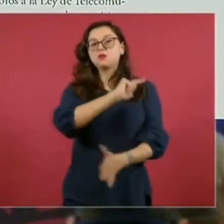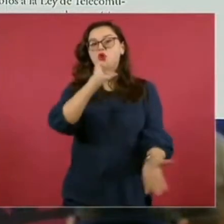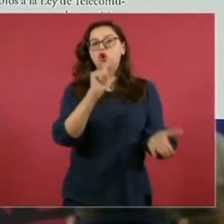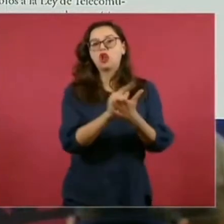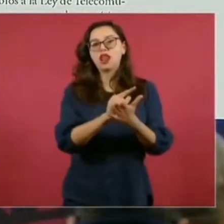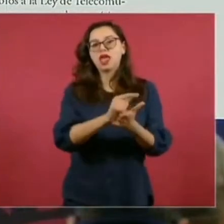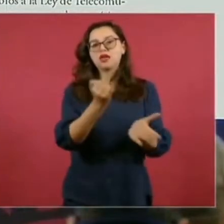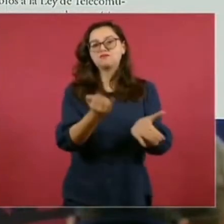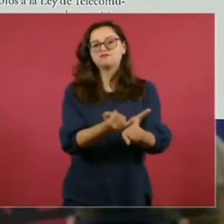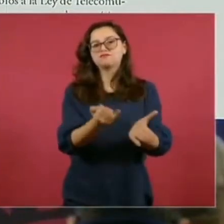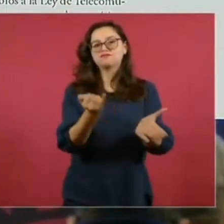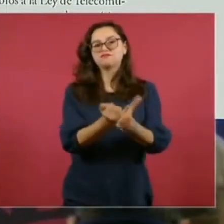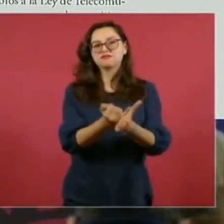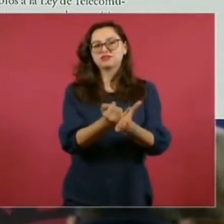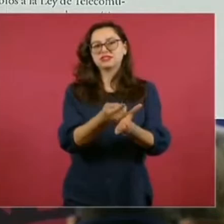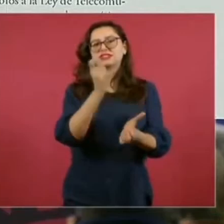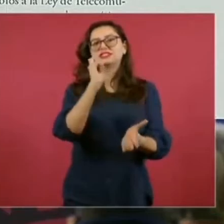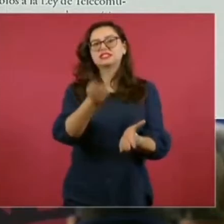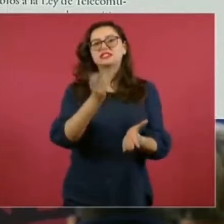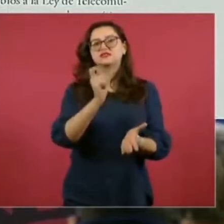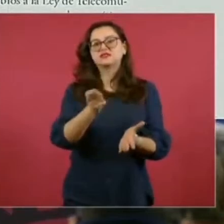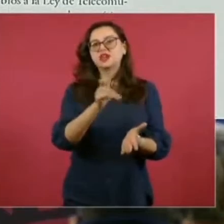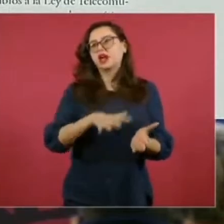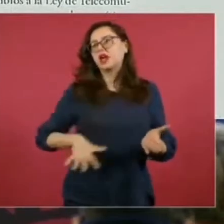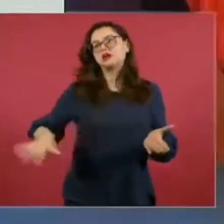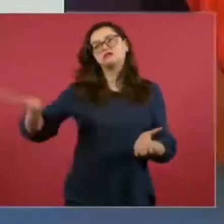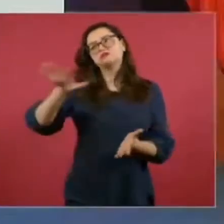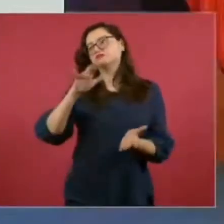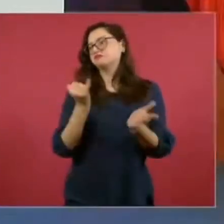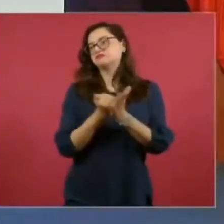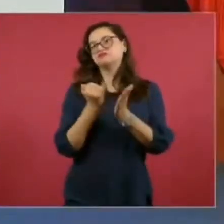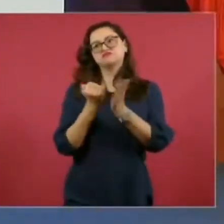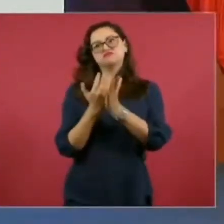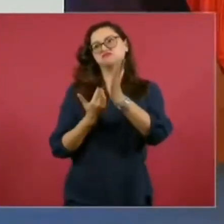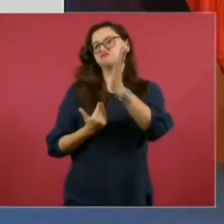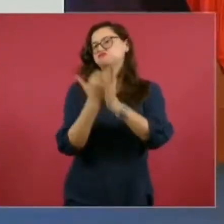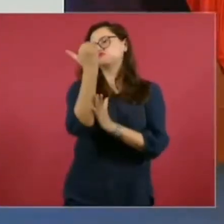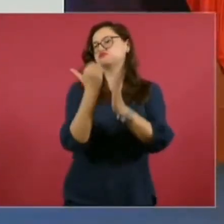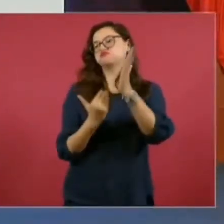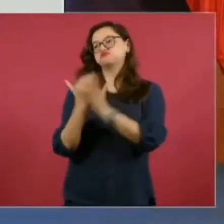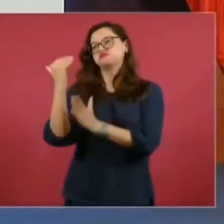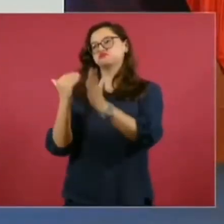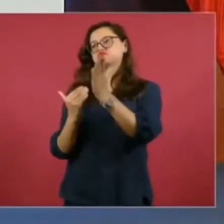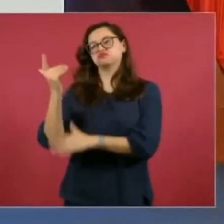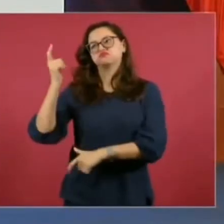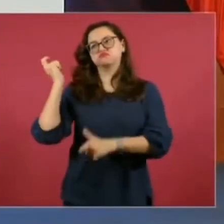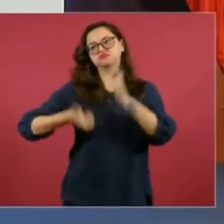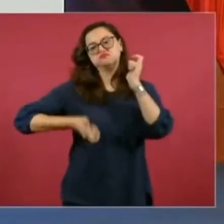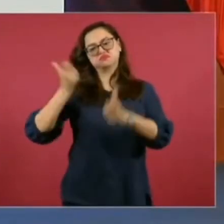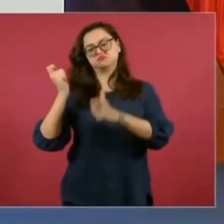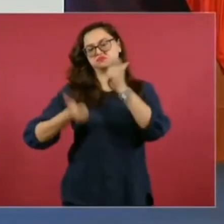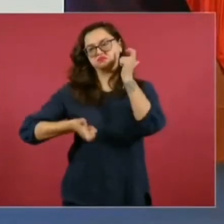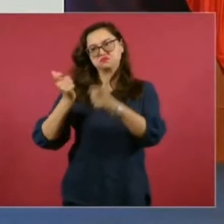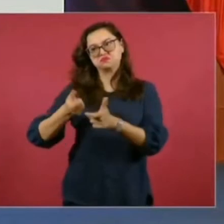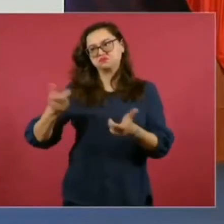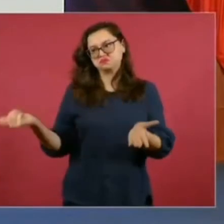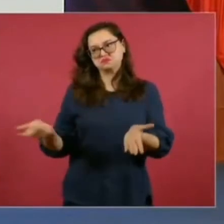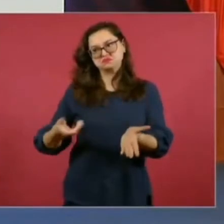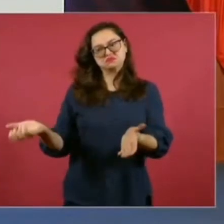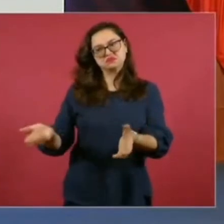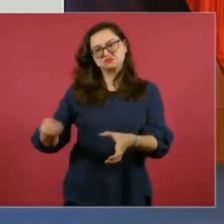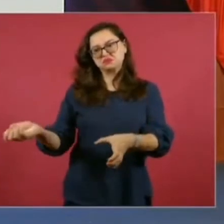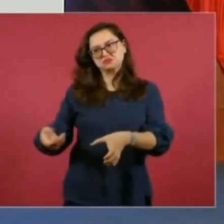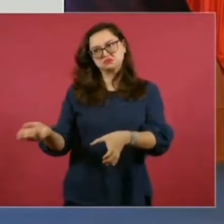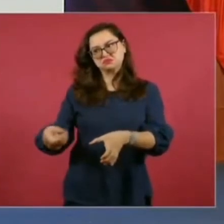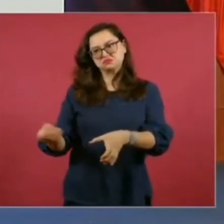que significó cobrar más impuestos a la mayoría de los contribuyentes, manteniendo los privilegios fiscales para las grandes empresas y los